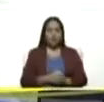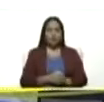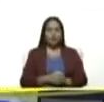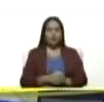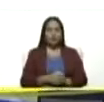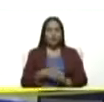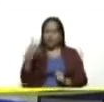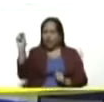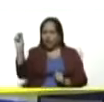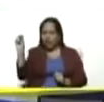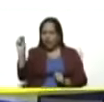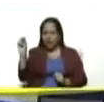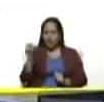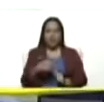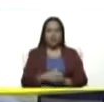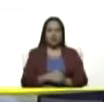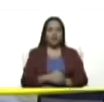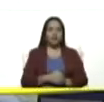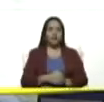Se fue.